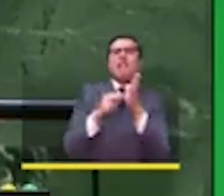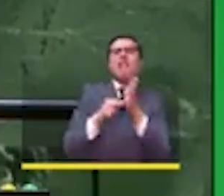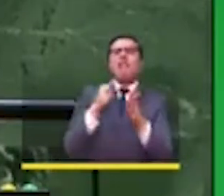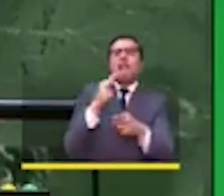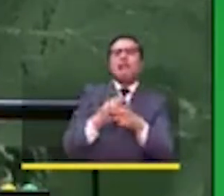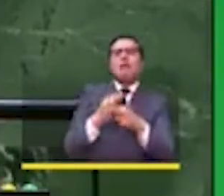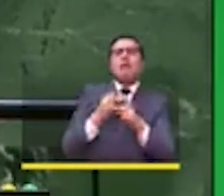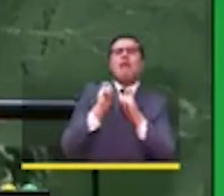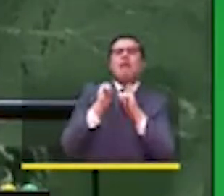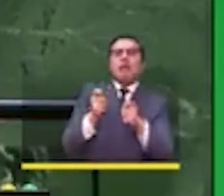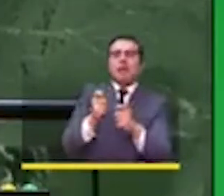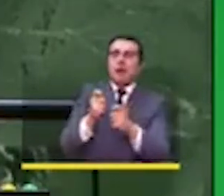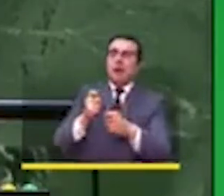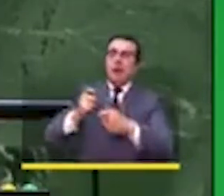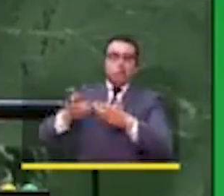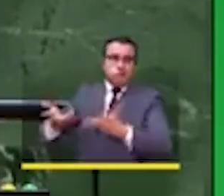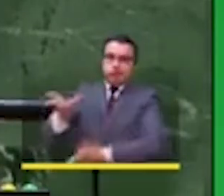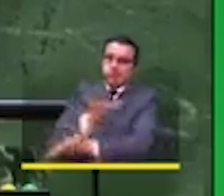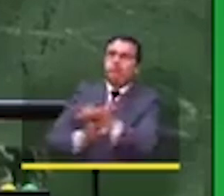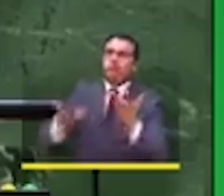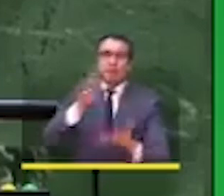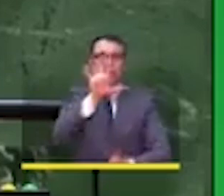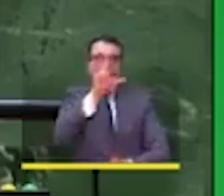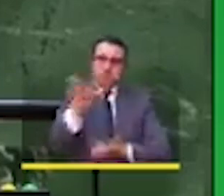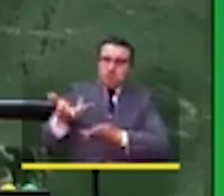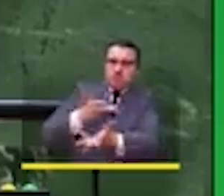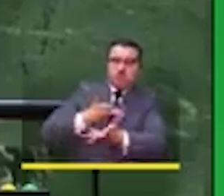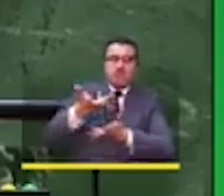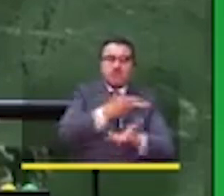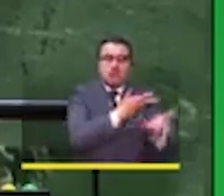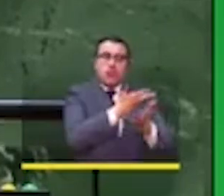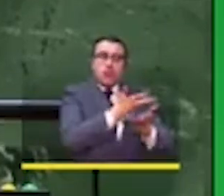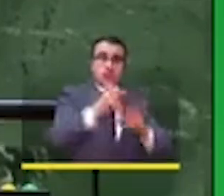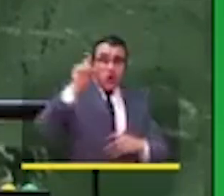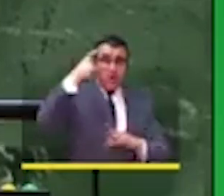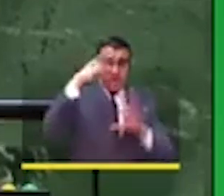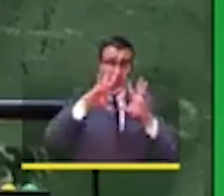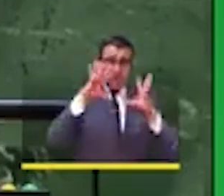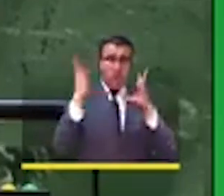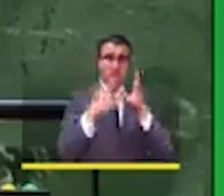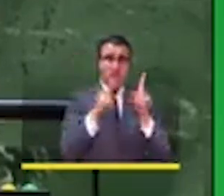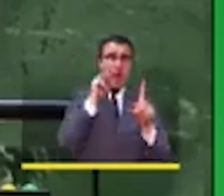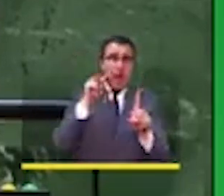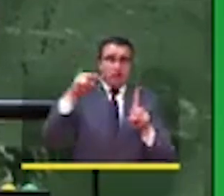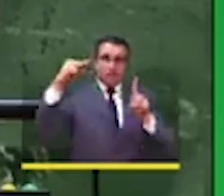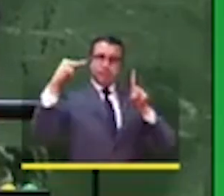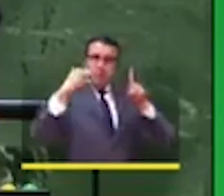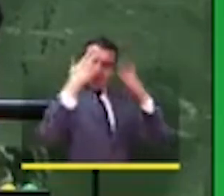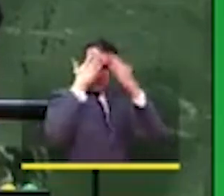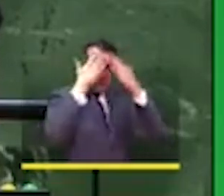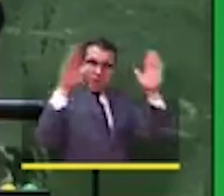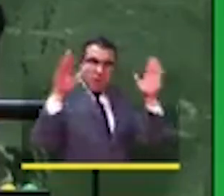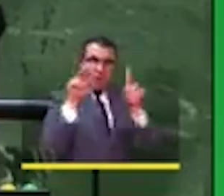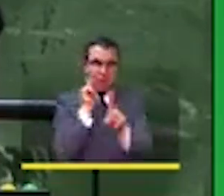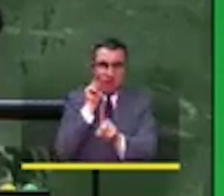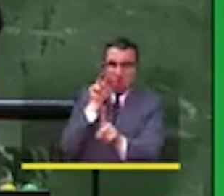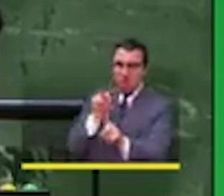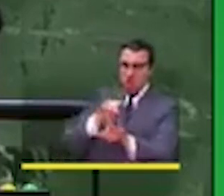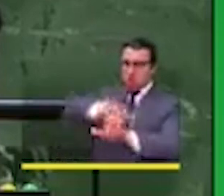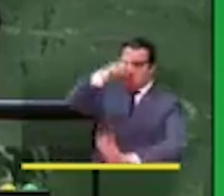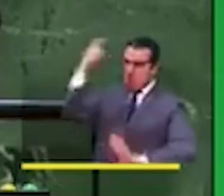multilateralismo, de gobernar la tierra con la mirada de la democracia y no con la mirada del